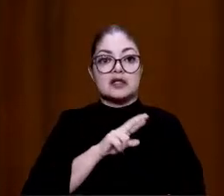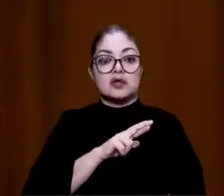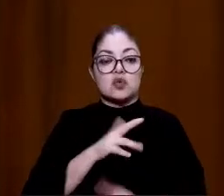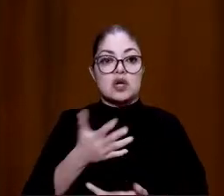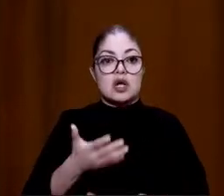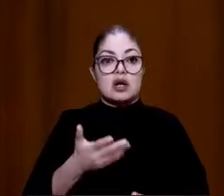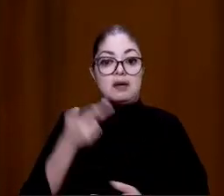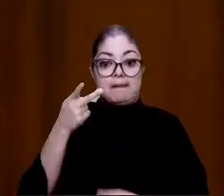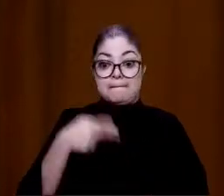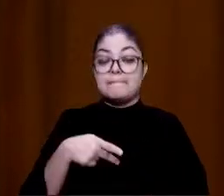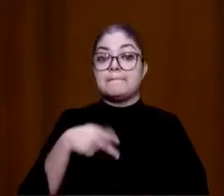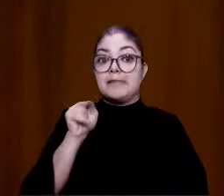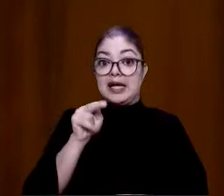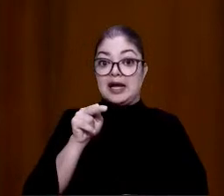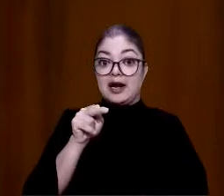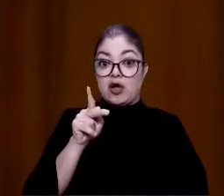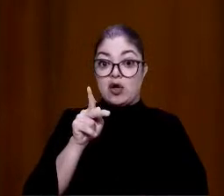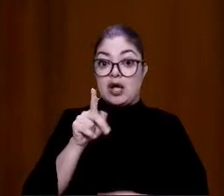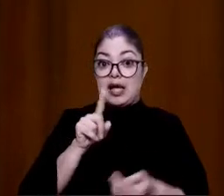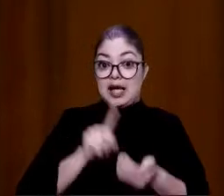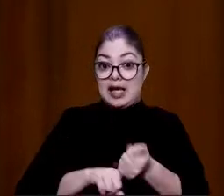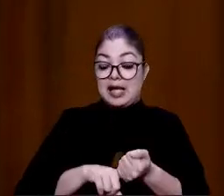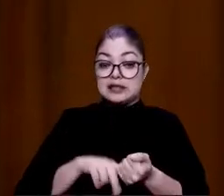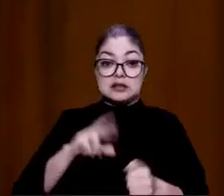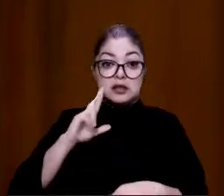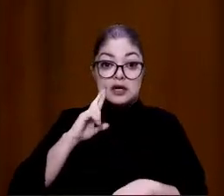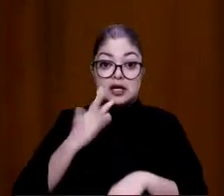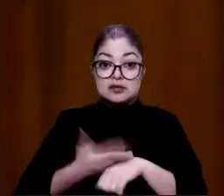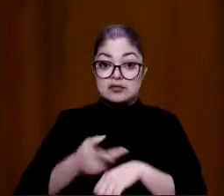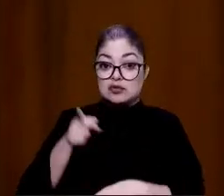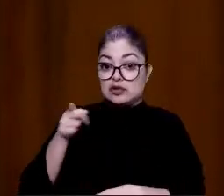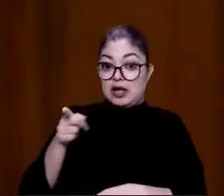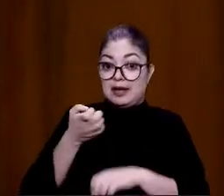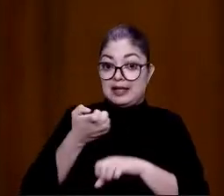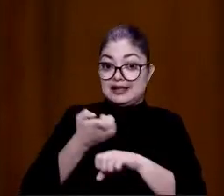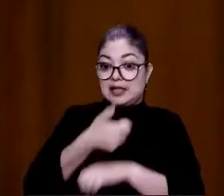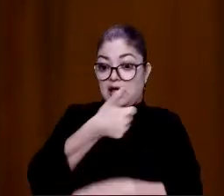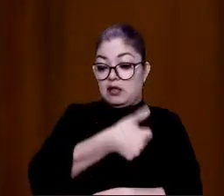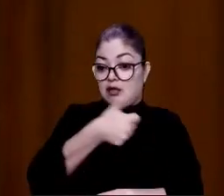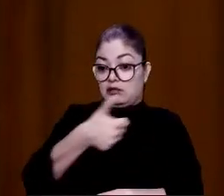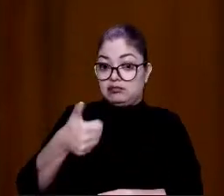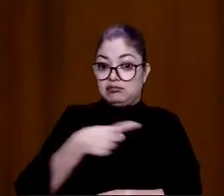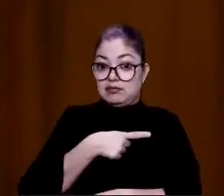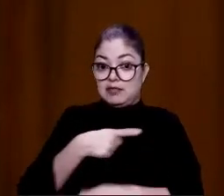pero que las entidades son las responsables de regularlas.